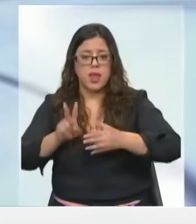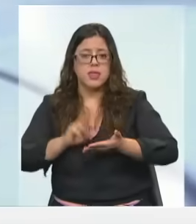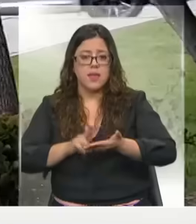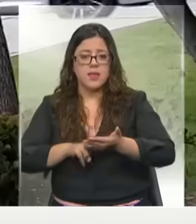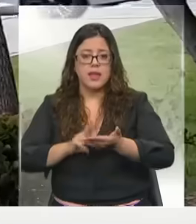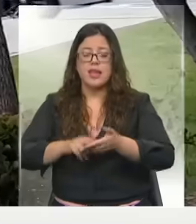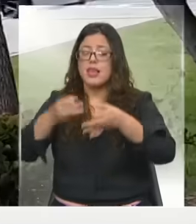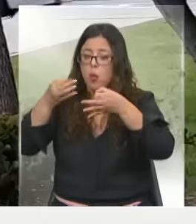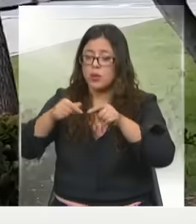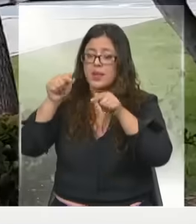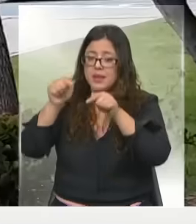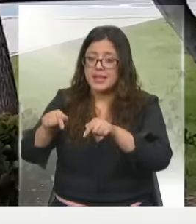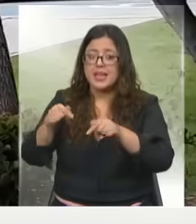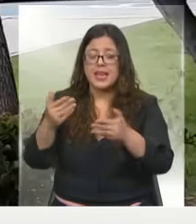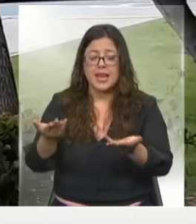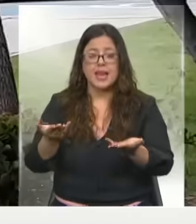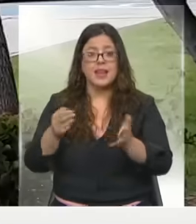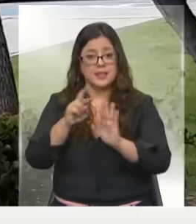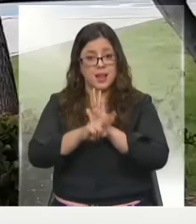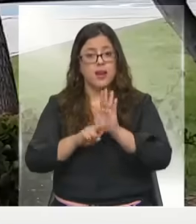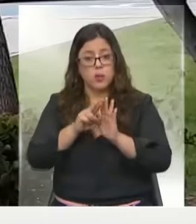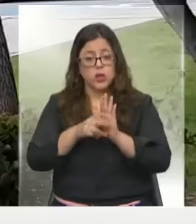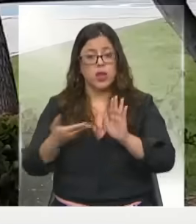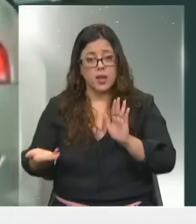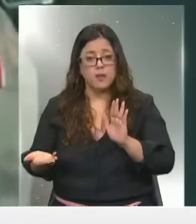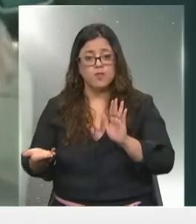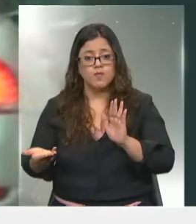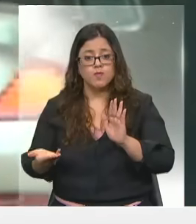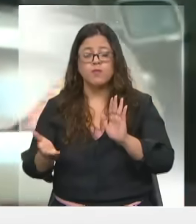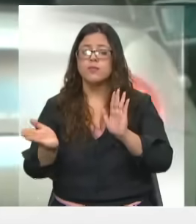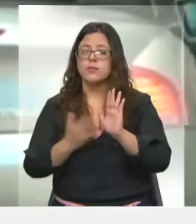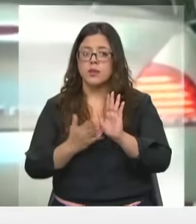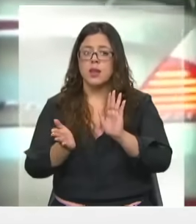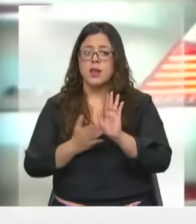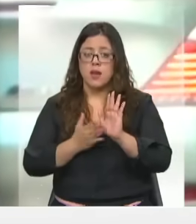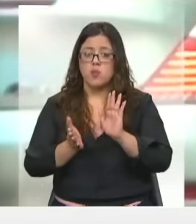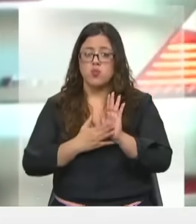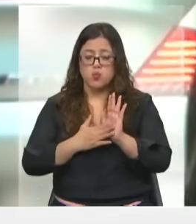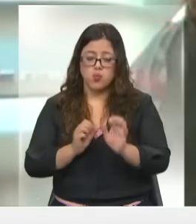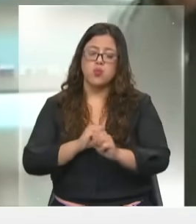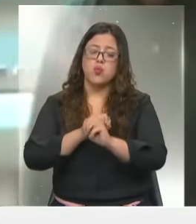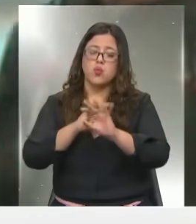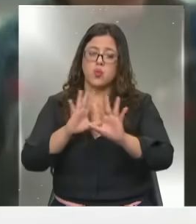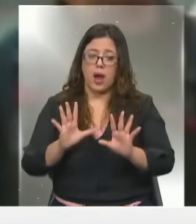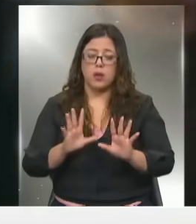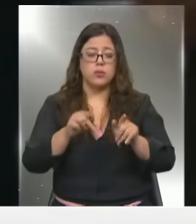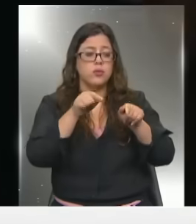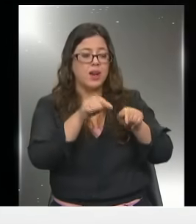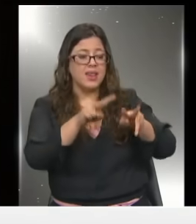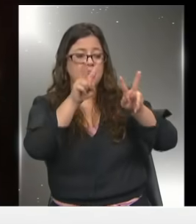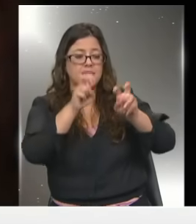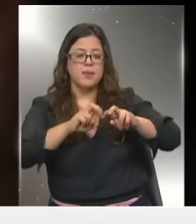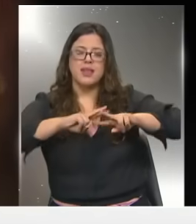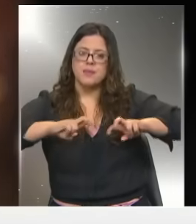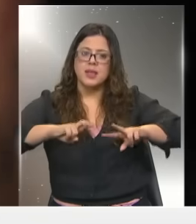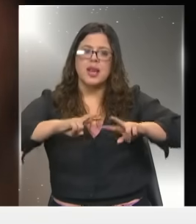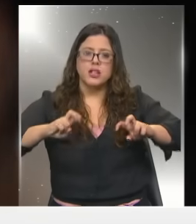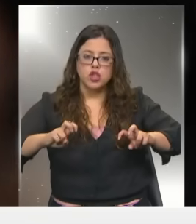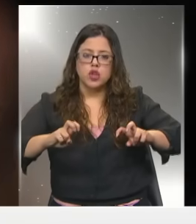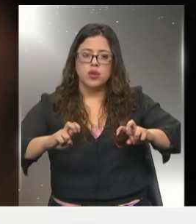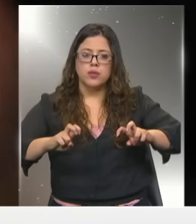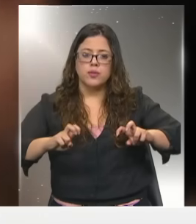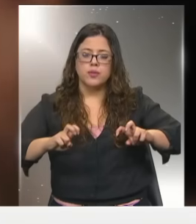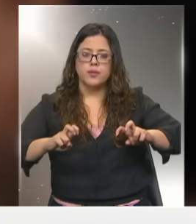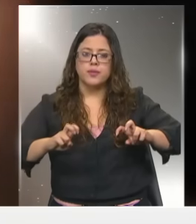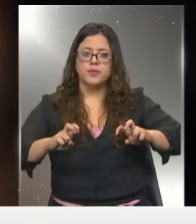Justamente es de eso de lo que se trata este reportaje y la evidencia es clara. Lo que corresponde es desarrollar una investigación, desarrollar un